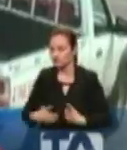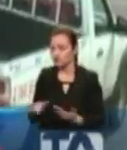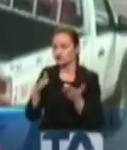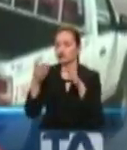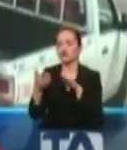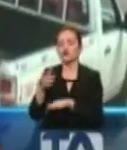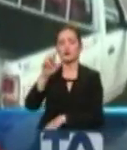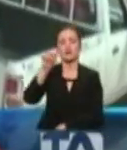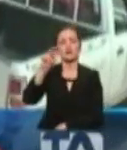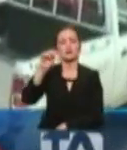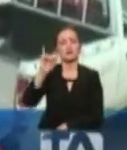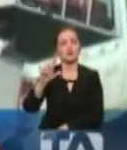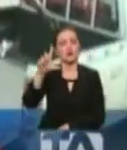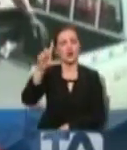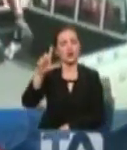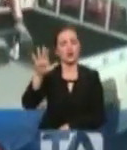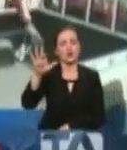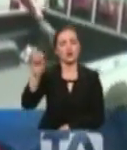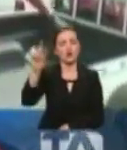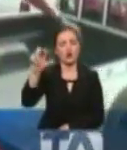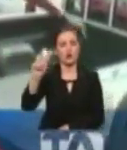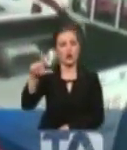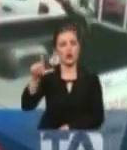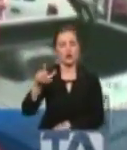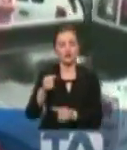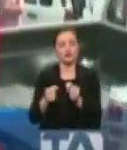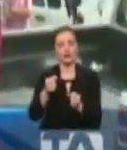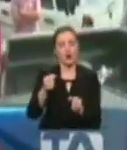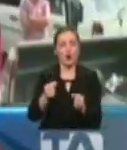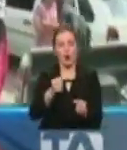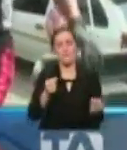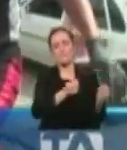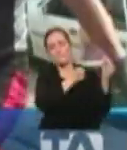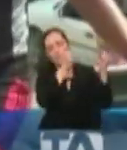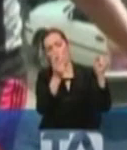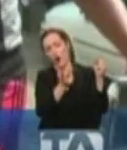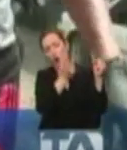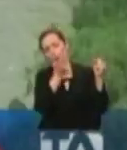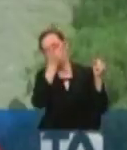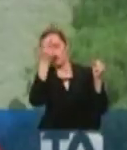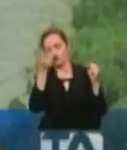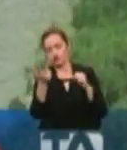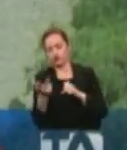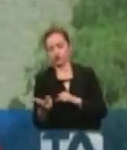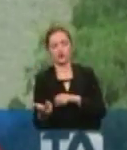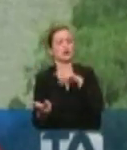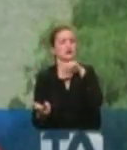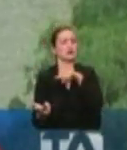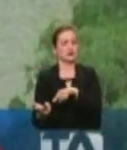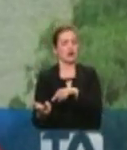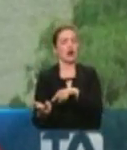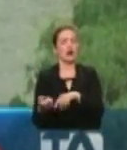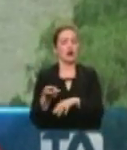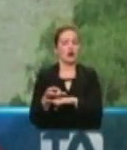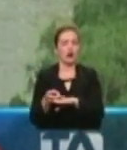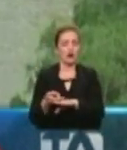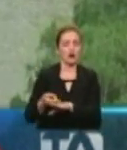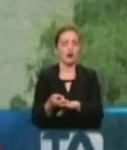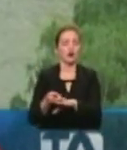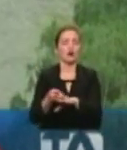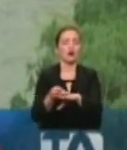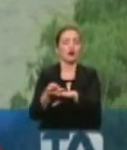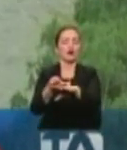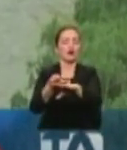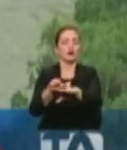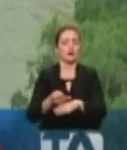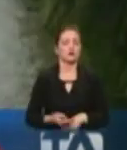vida de Daniel Toral Jiménez, quien tras un accidente de tránsito en la carretera Sixic-Gualaquiza, al parecer fue arrastrado por las corrientes de los